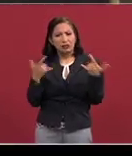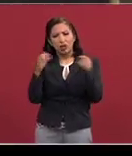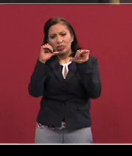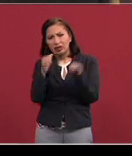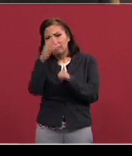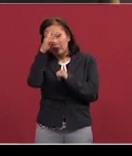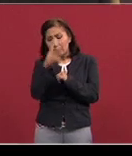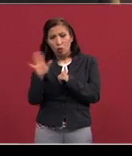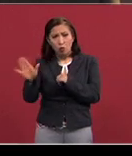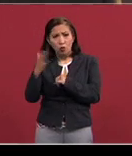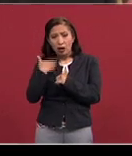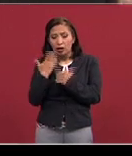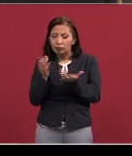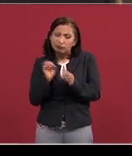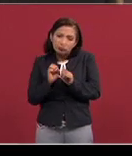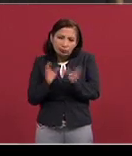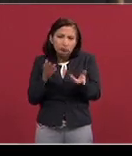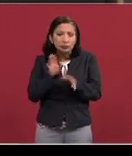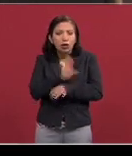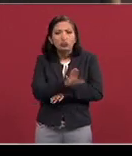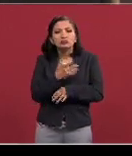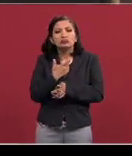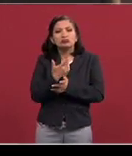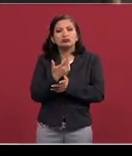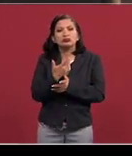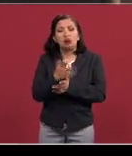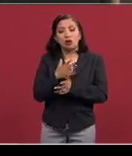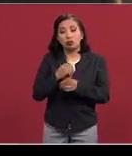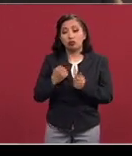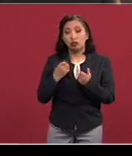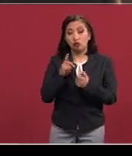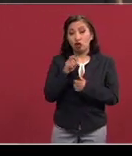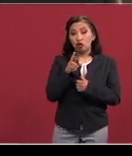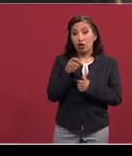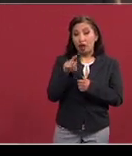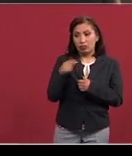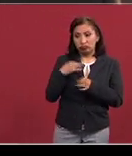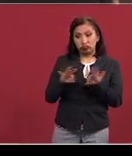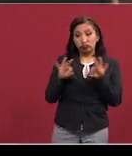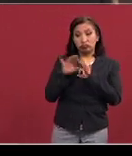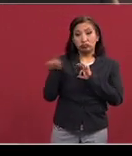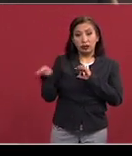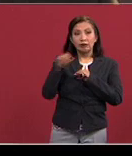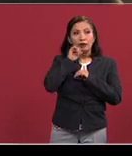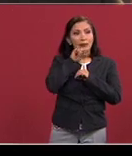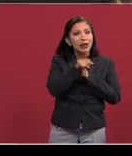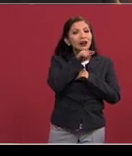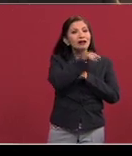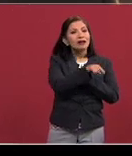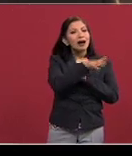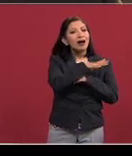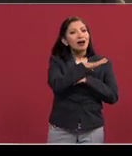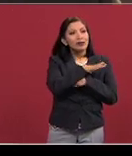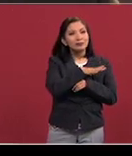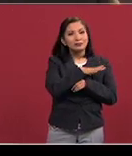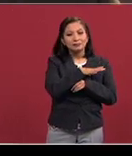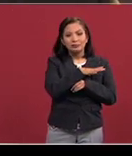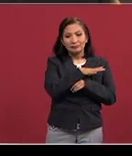arte mexicano, evidentemente con la fuerza que tiene el doctor Atl, y fundamental es la presencia